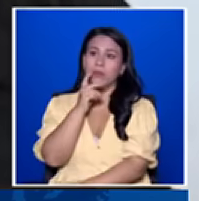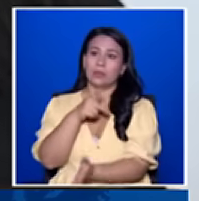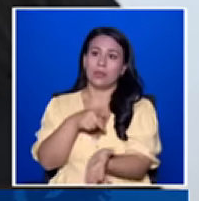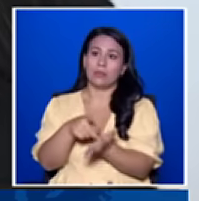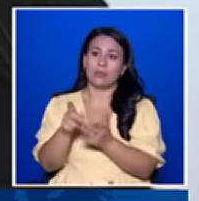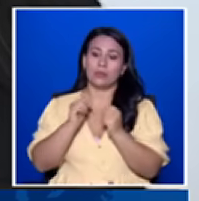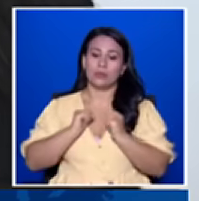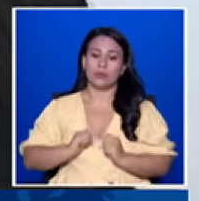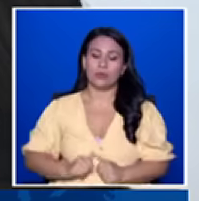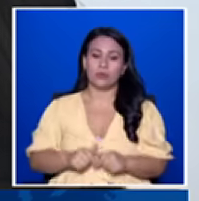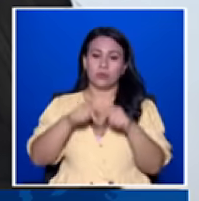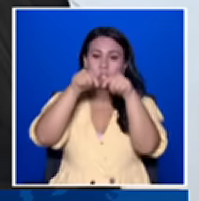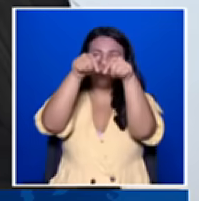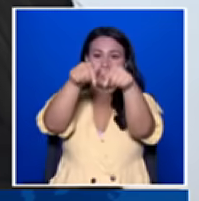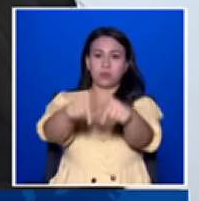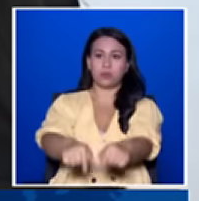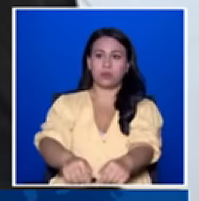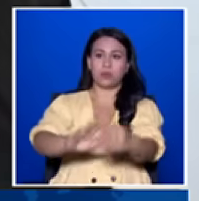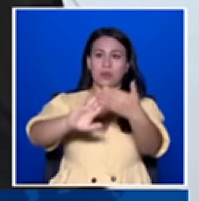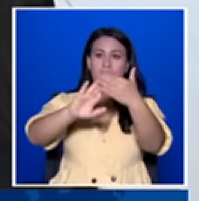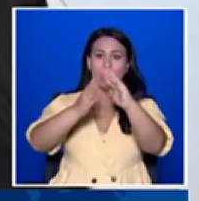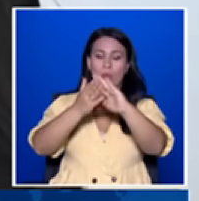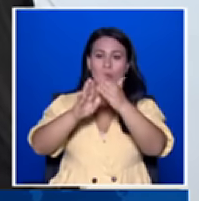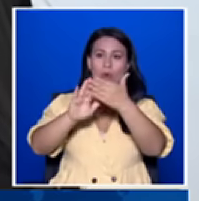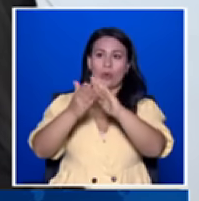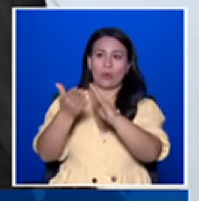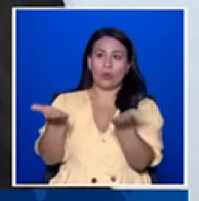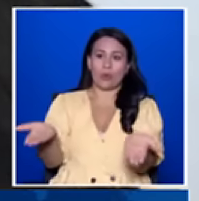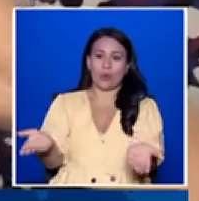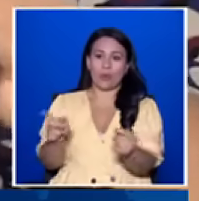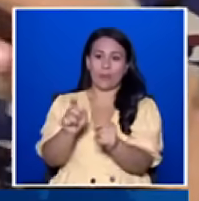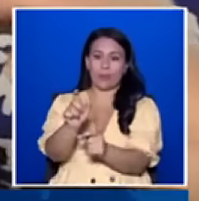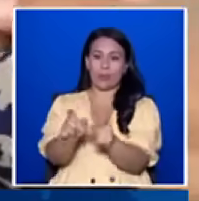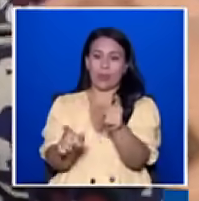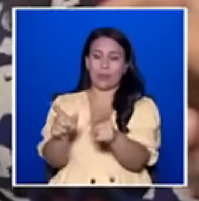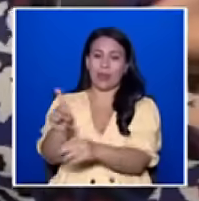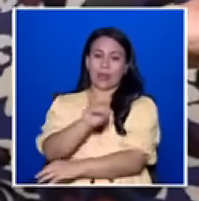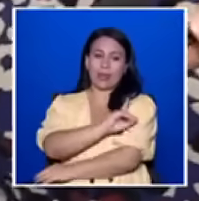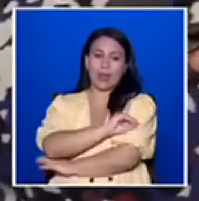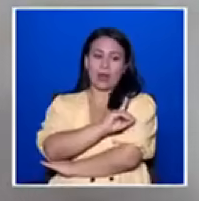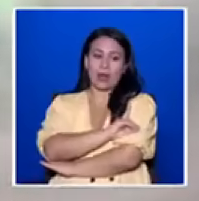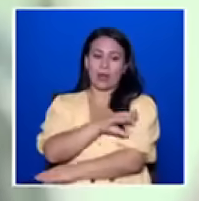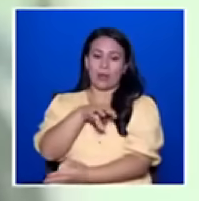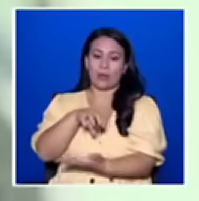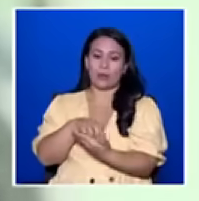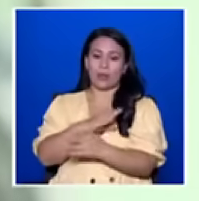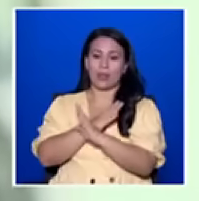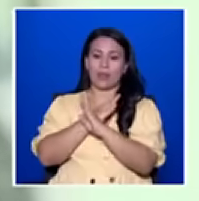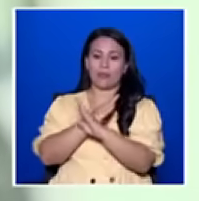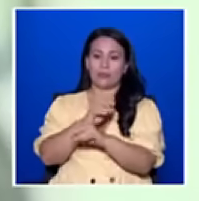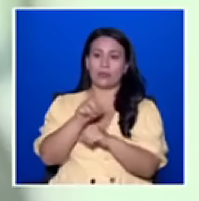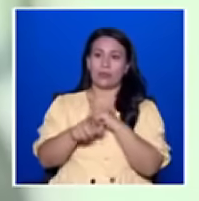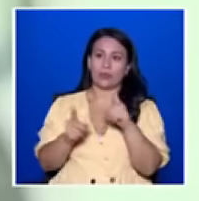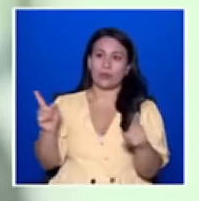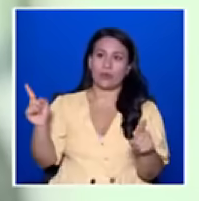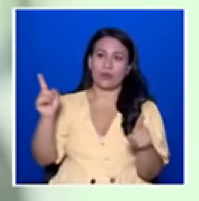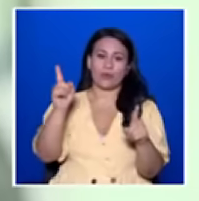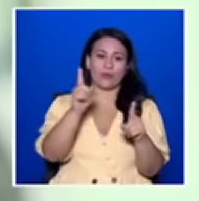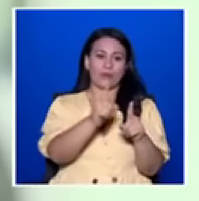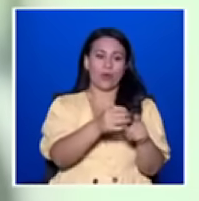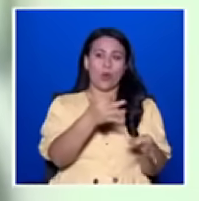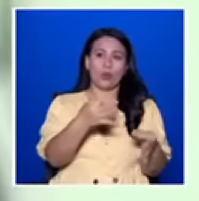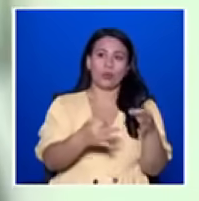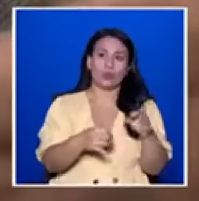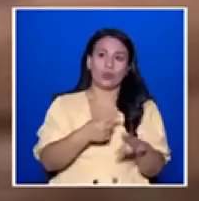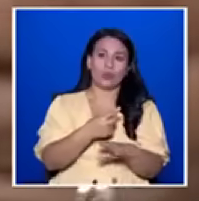pagando los platos rotos de todo esto? Está pagando nuestro pueblo. El delegado provincial de la Defensoría del Pueblo acudió al Palacio de Justicia de